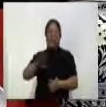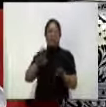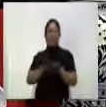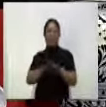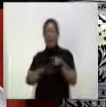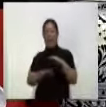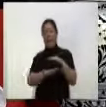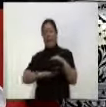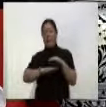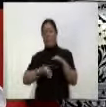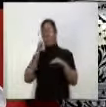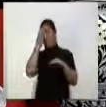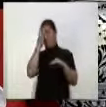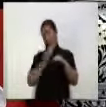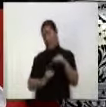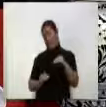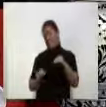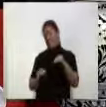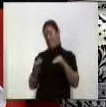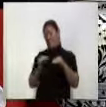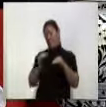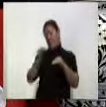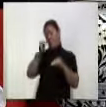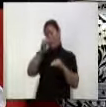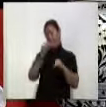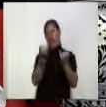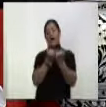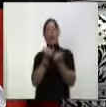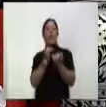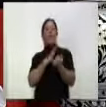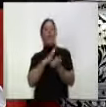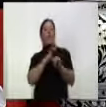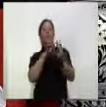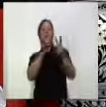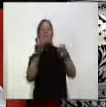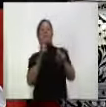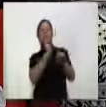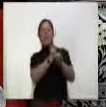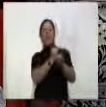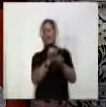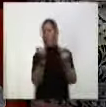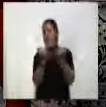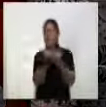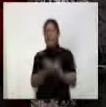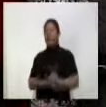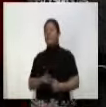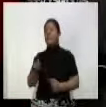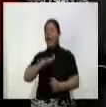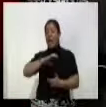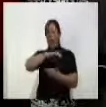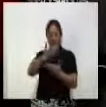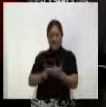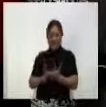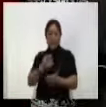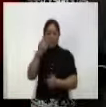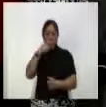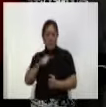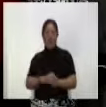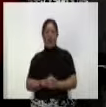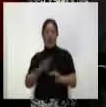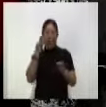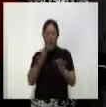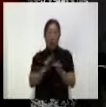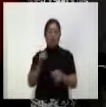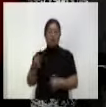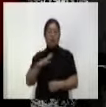tanto para trabajar en eso como en área de redes también. Maestro, ¿existe algún tipo de convenios que abonen justamente